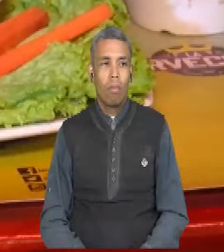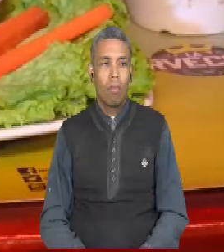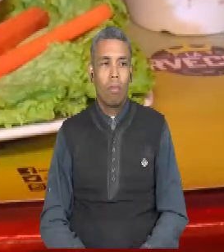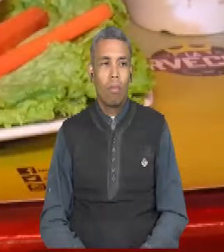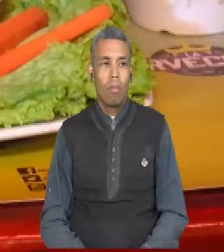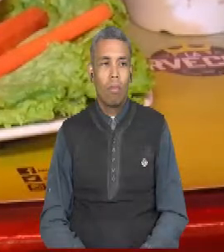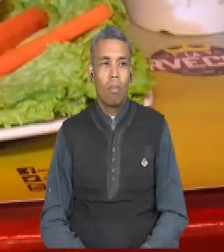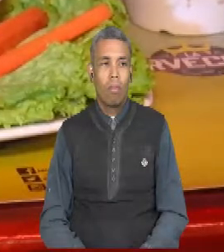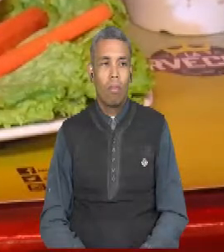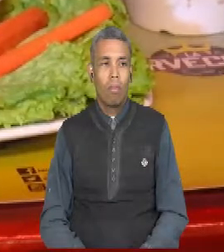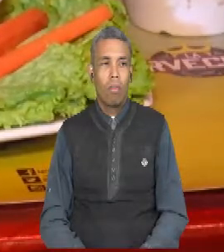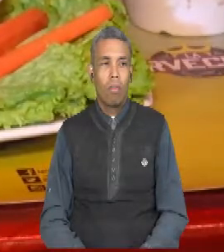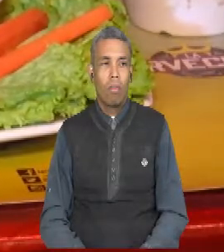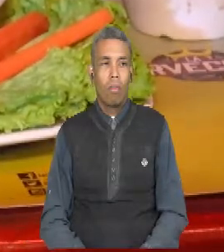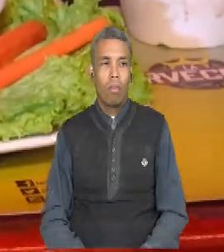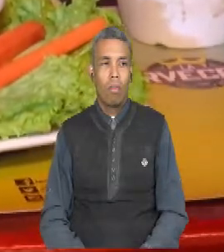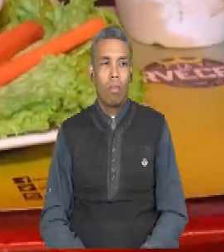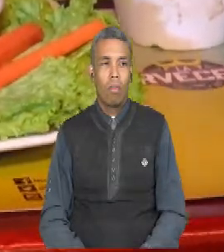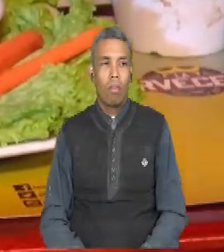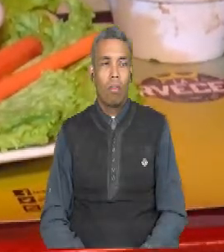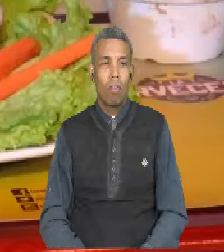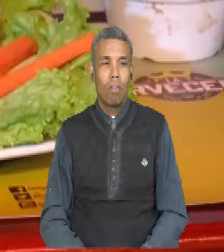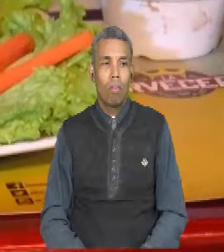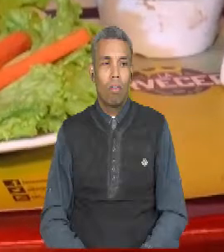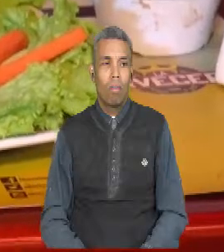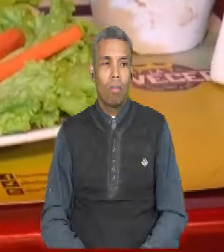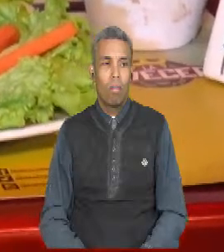Nuestros casquitos de papa.